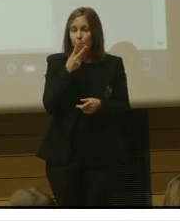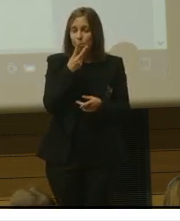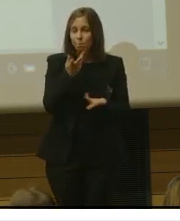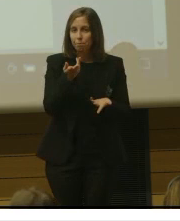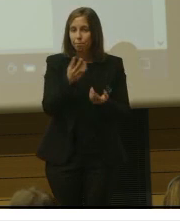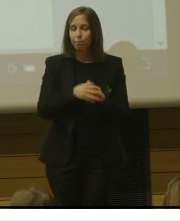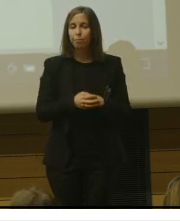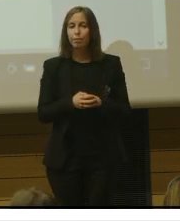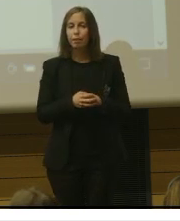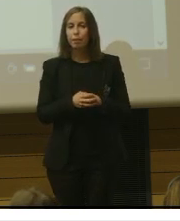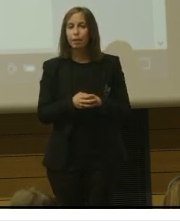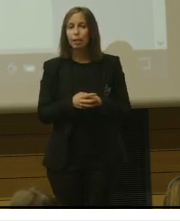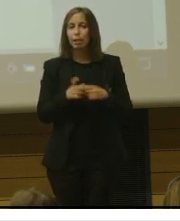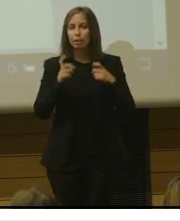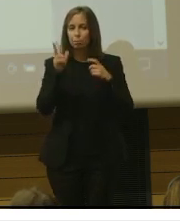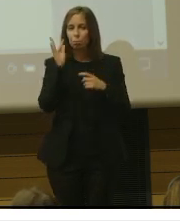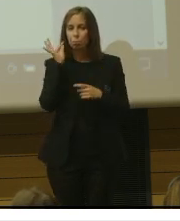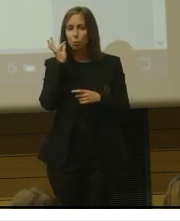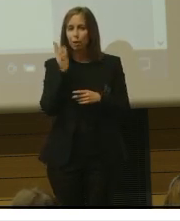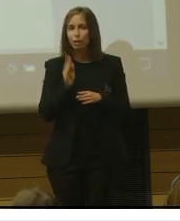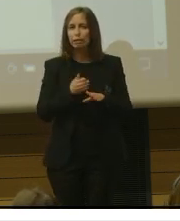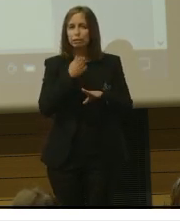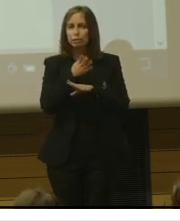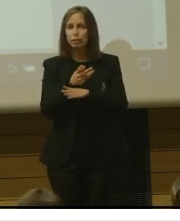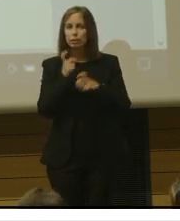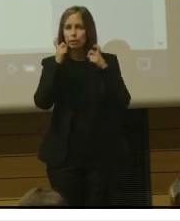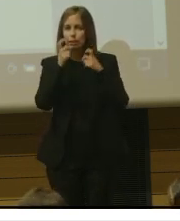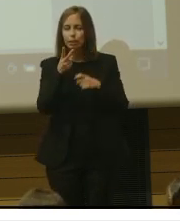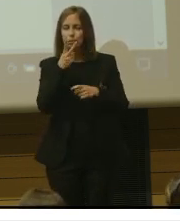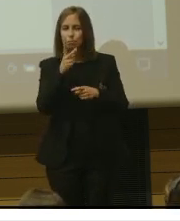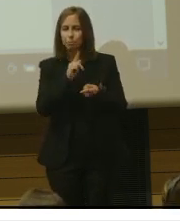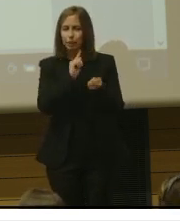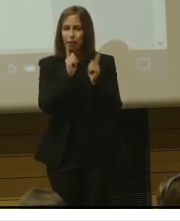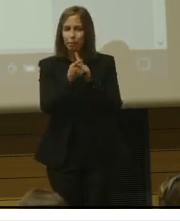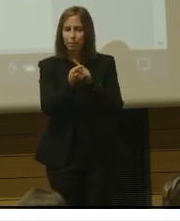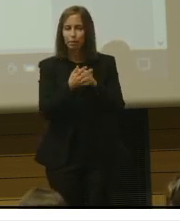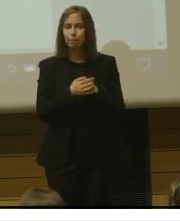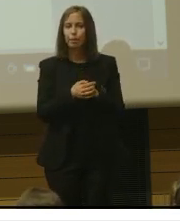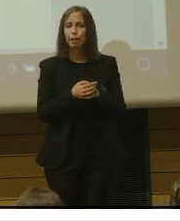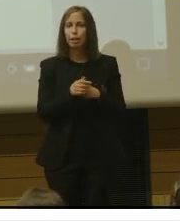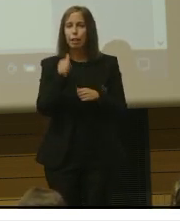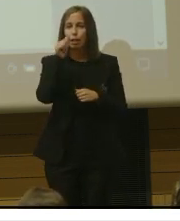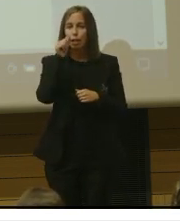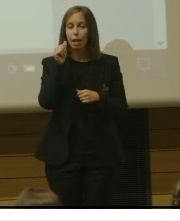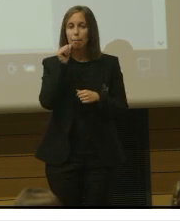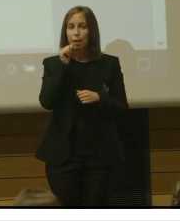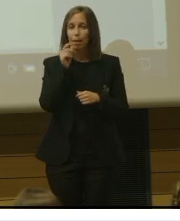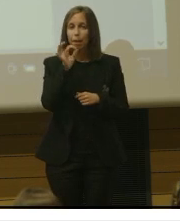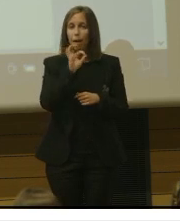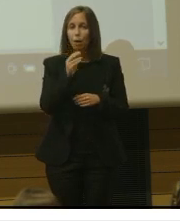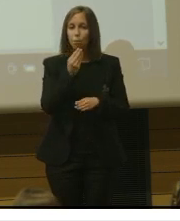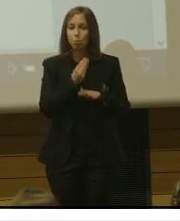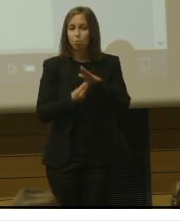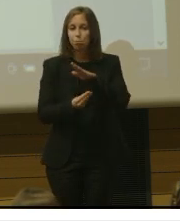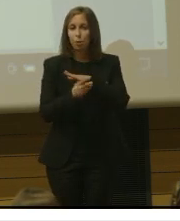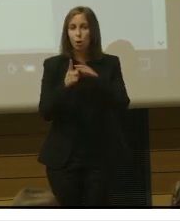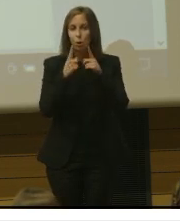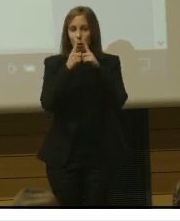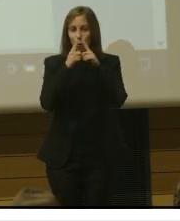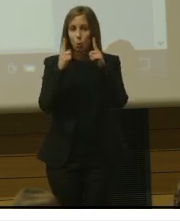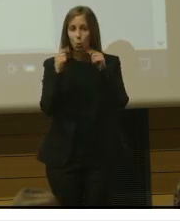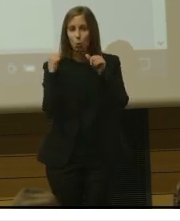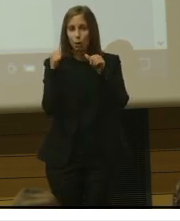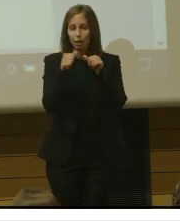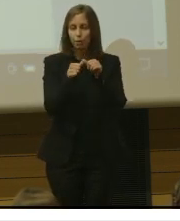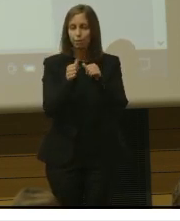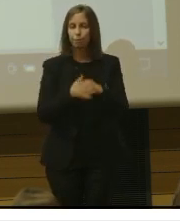habiendo hecho ciertas modificaciones en sus patrones de uso de consumo de tabaco, ¿no? Y tienen que estar embarazadas o haber dado a luz en los últimos 12 meses, ¿vale? Hay una